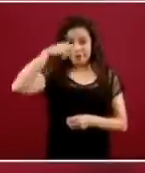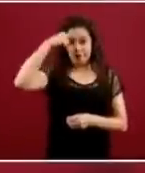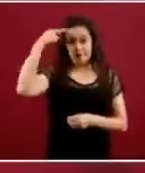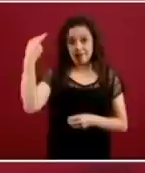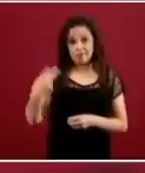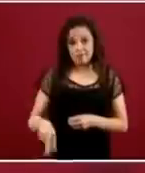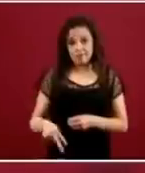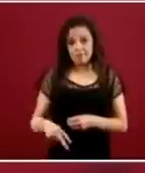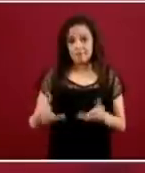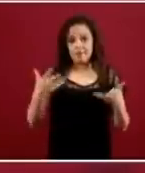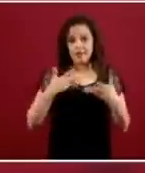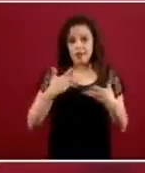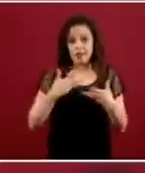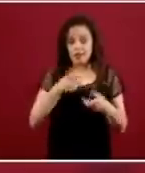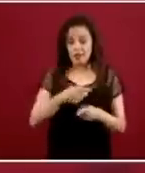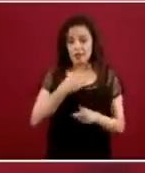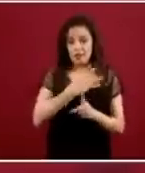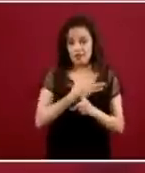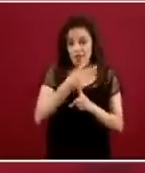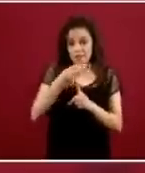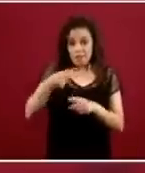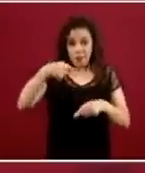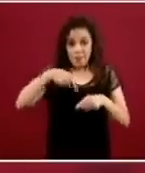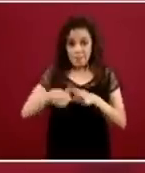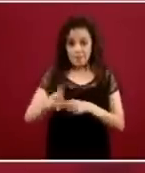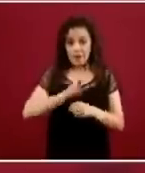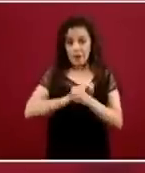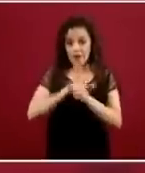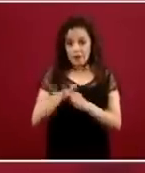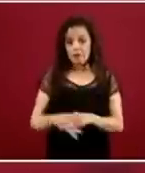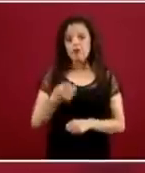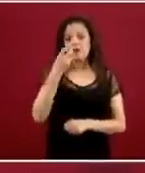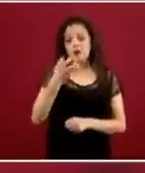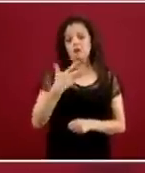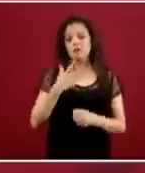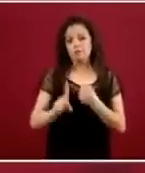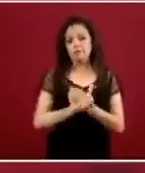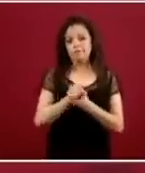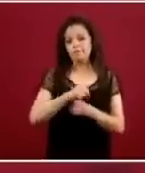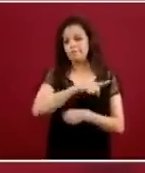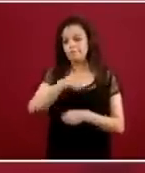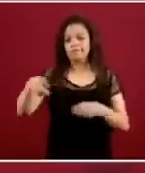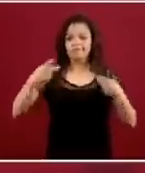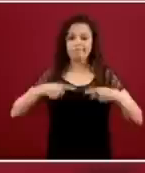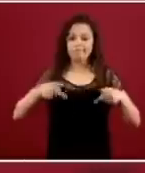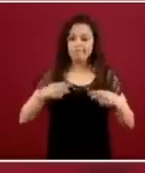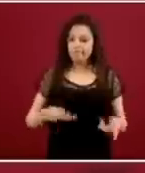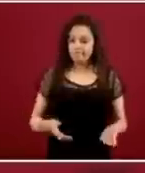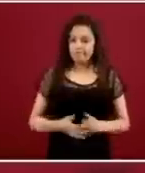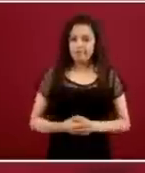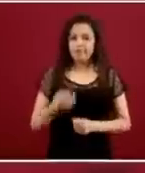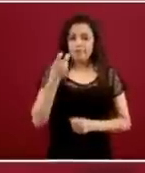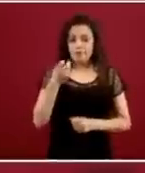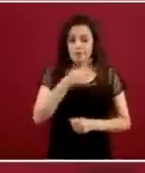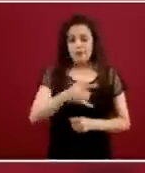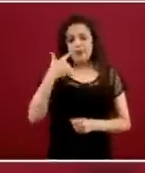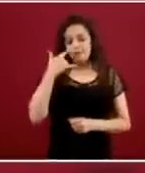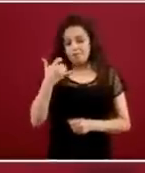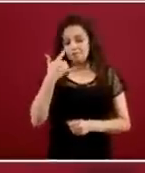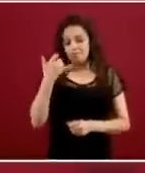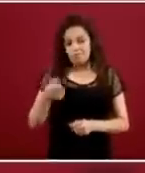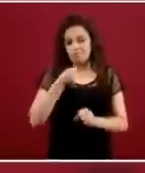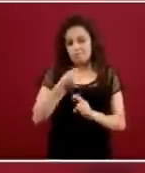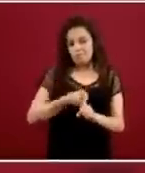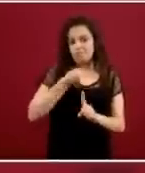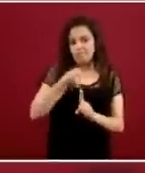inicio de la epidemia de kobe y obviamente pues es la realidad con la que hay que estar trabajando por eso hemos dicho nuestro mensaje